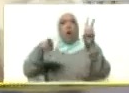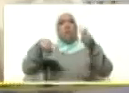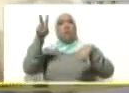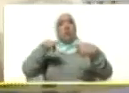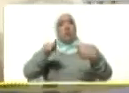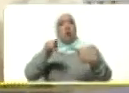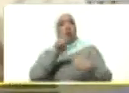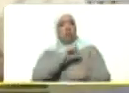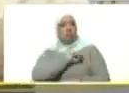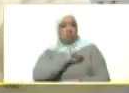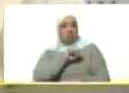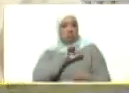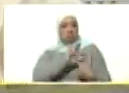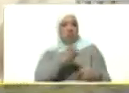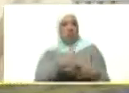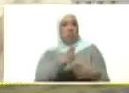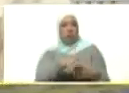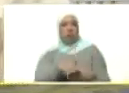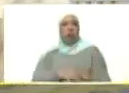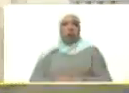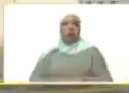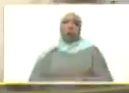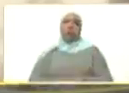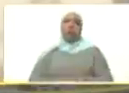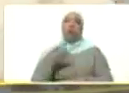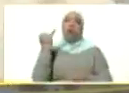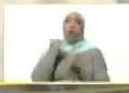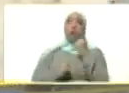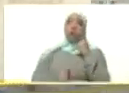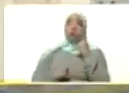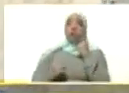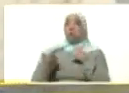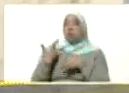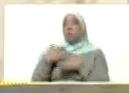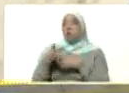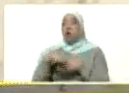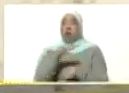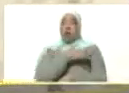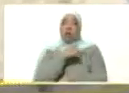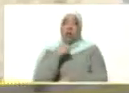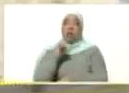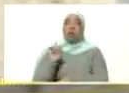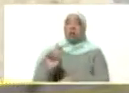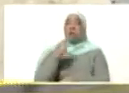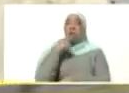cobardías como la última pepsicola del desierto, pues.